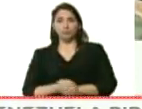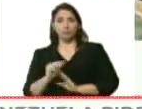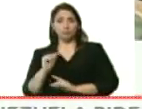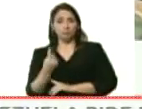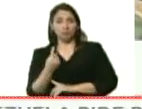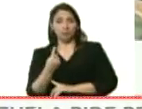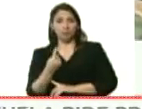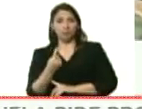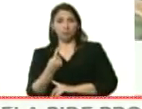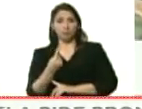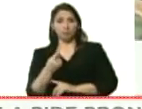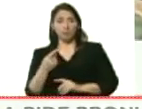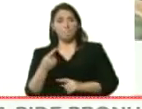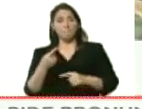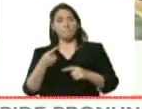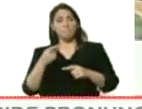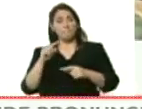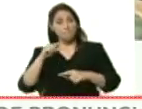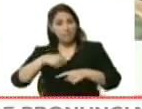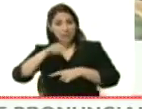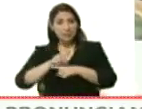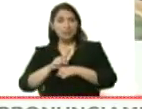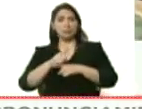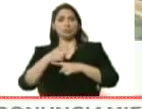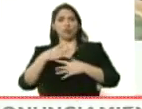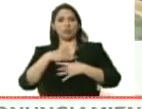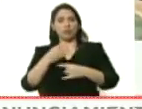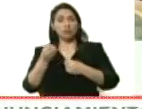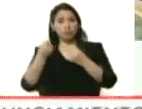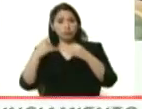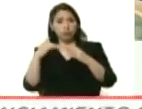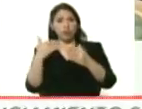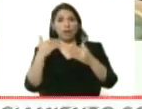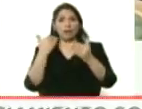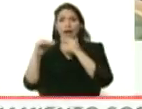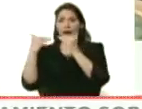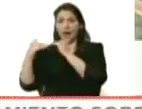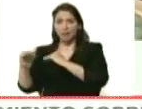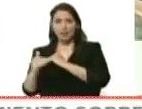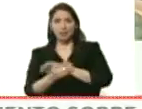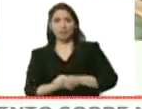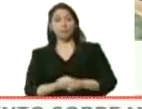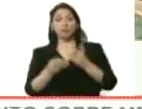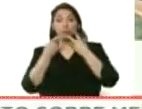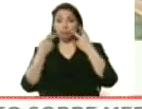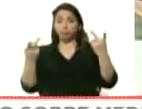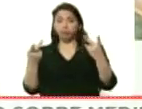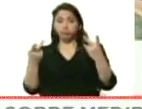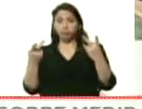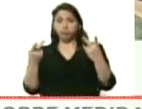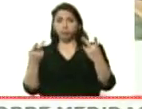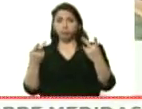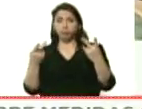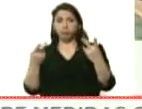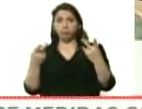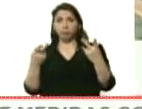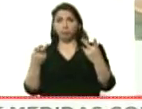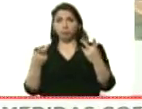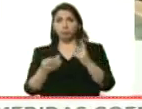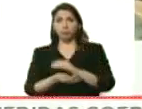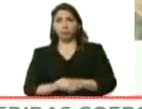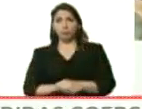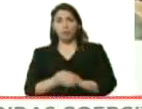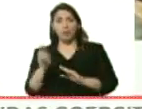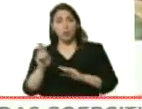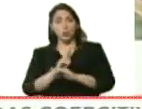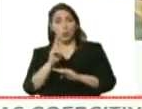principios e intereses. En muchas de sus cartas, manifiestos y proclamas de ese periodo es frecuente el